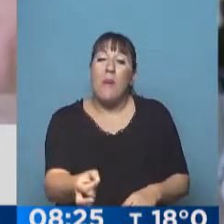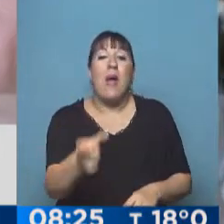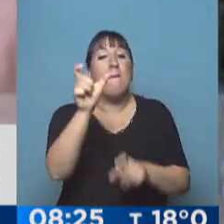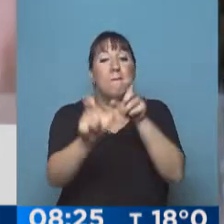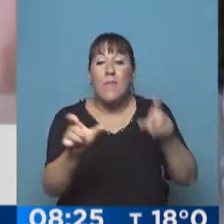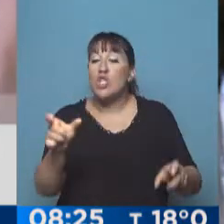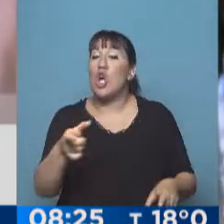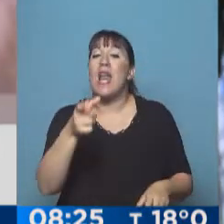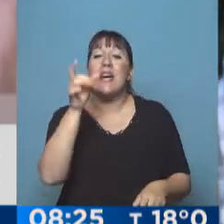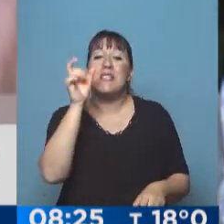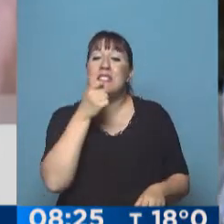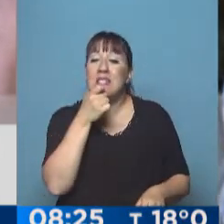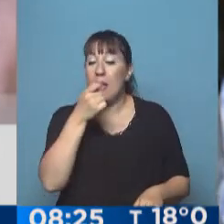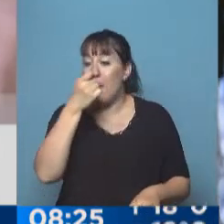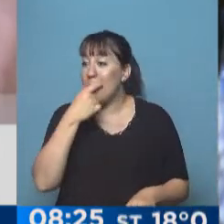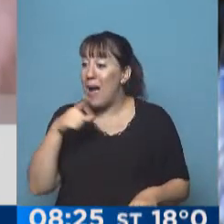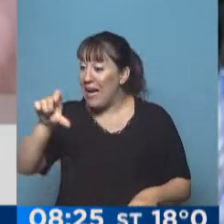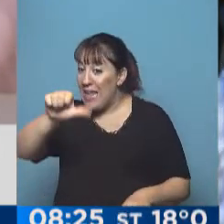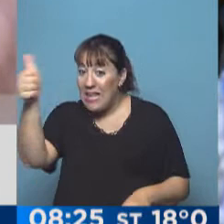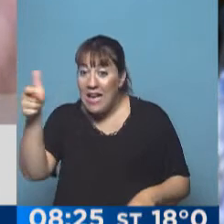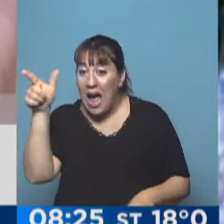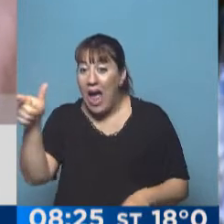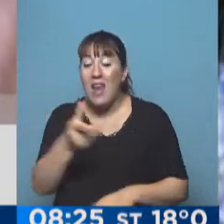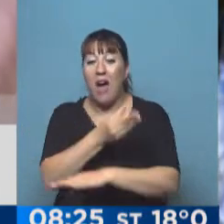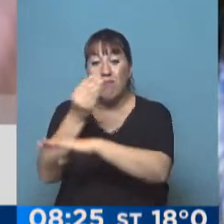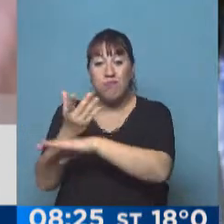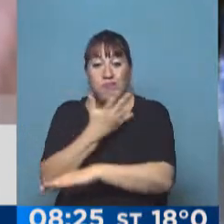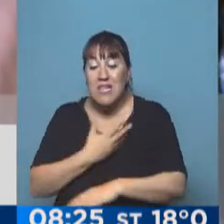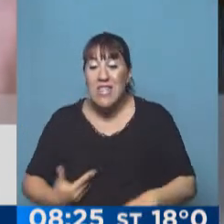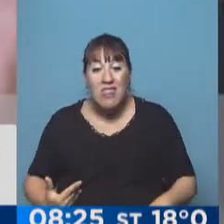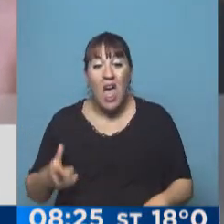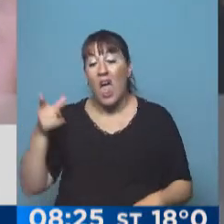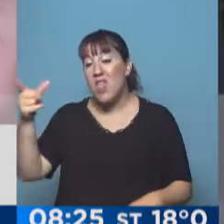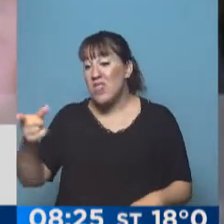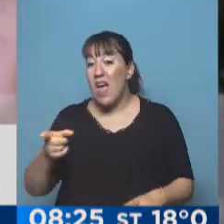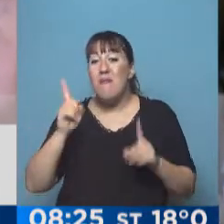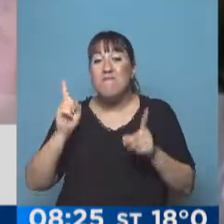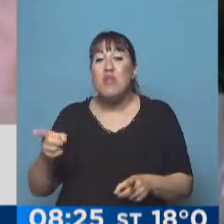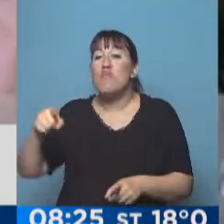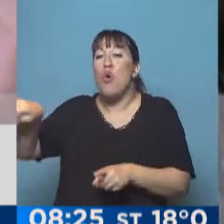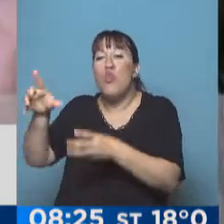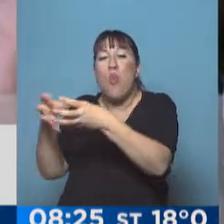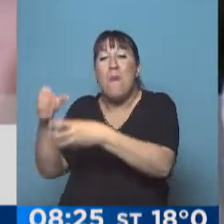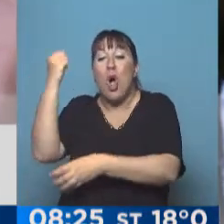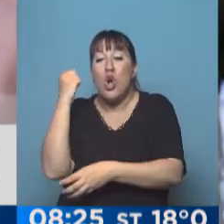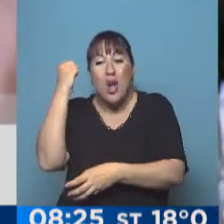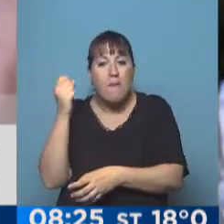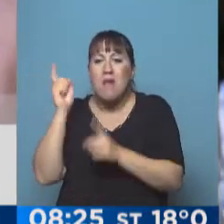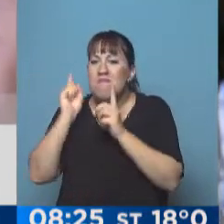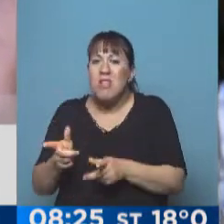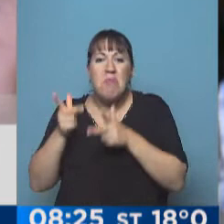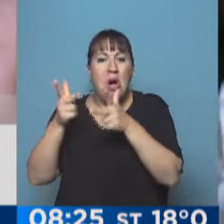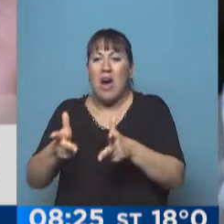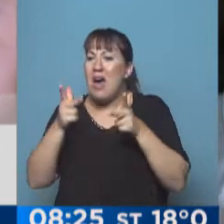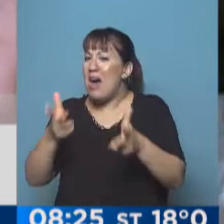saber que si macri triunfará y fuera presidente la decisión que viene en decir los economistas sin parar lo dice melconián